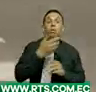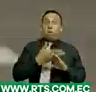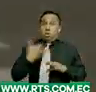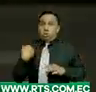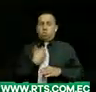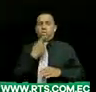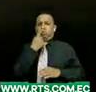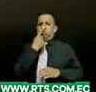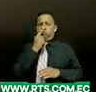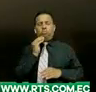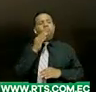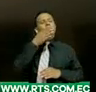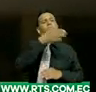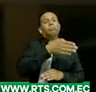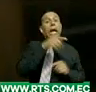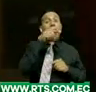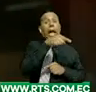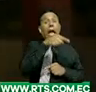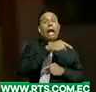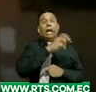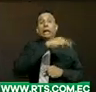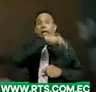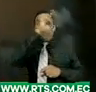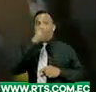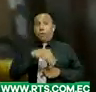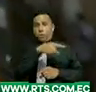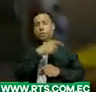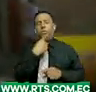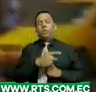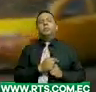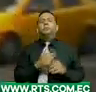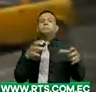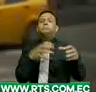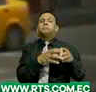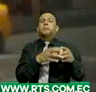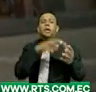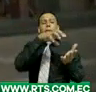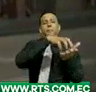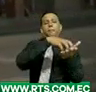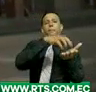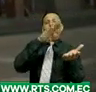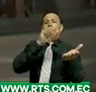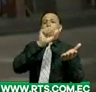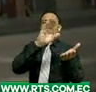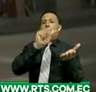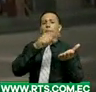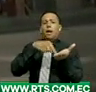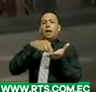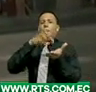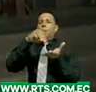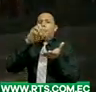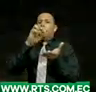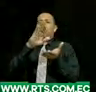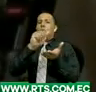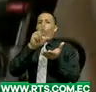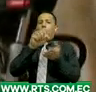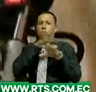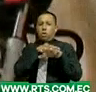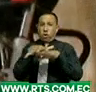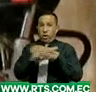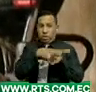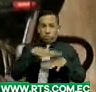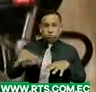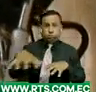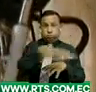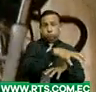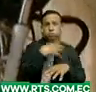En la dirección distrital 12D01, que comprende los cantones Baba, Babahoyo y Montalvo de la provincia de Los Ríos, no solo conocen